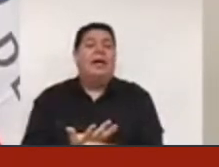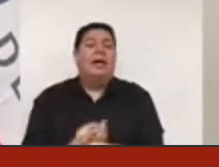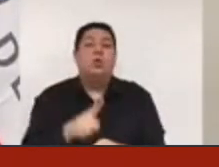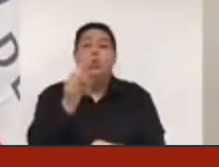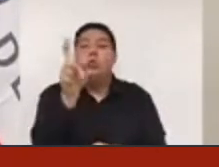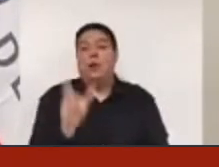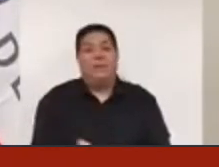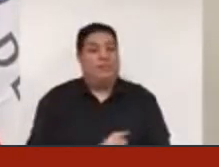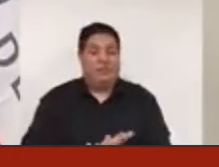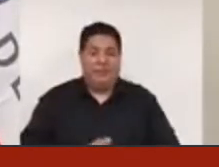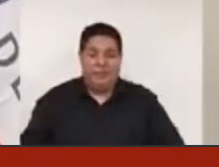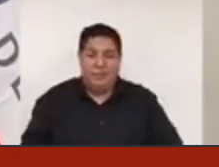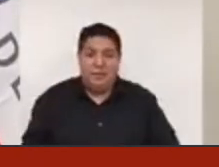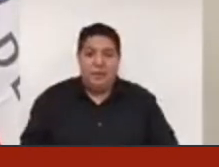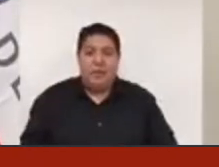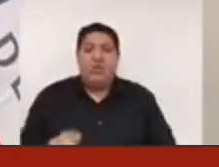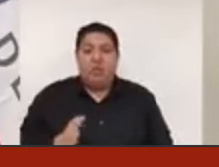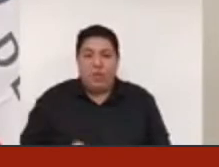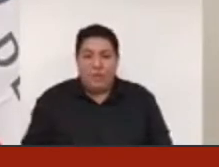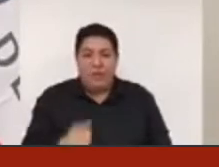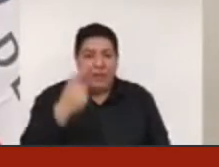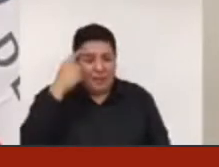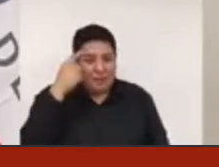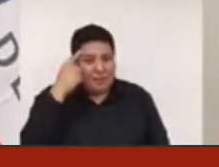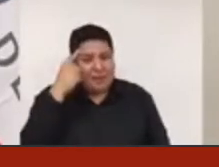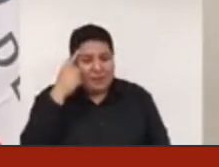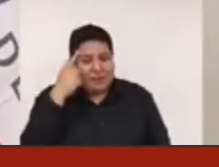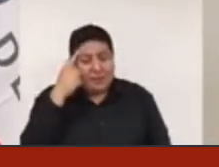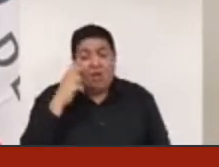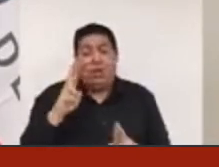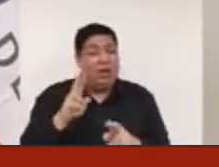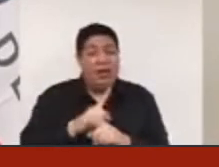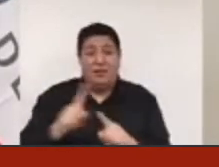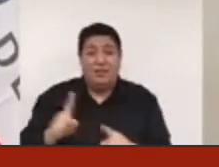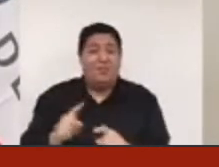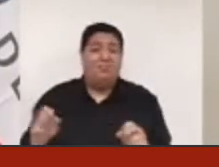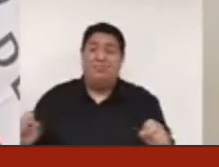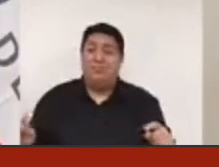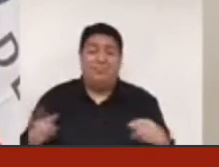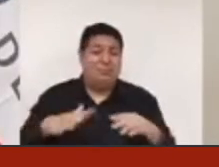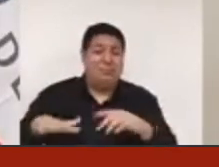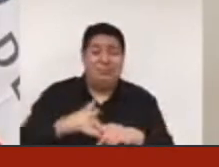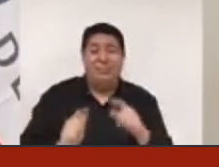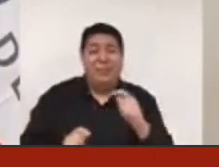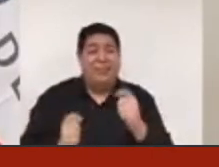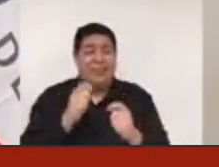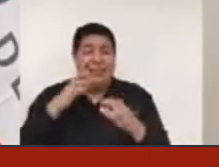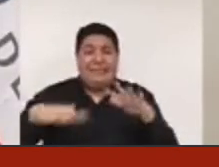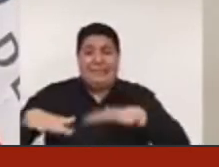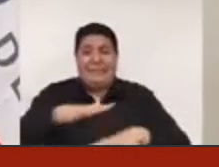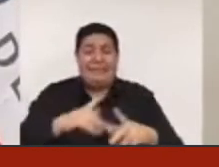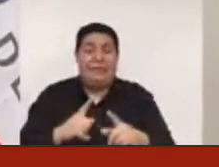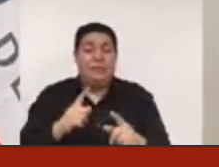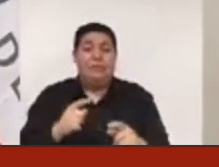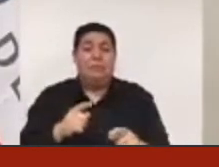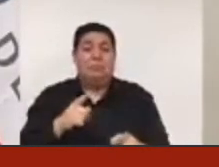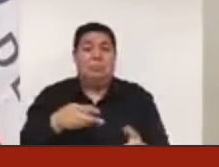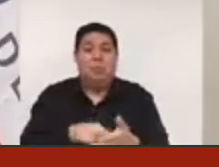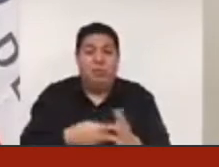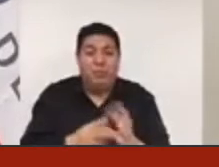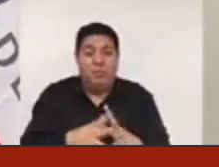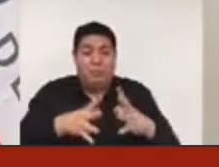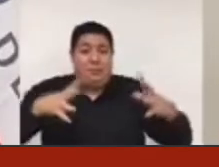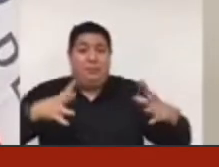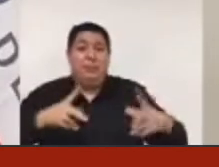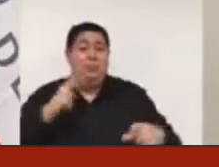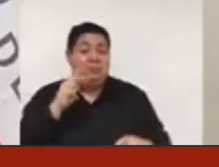1 así es que todavía no ha entrado y esperemos que no sea así en crisis como el sistema y no ha colapsado por lo cual hasta el